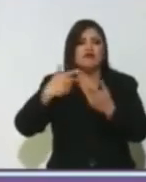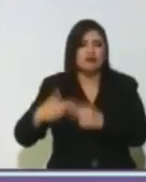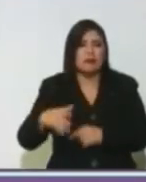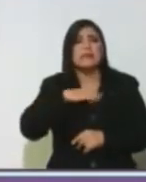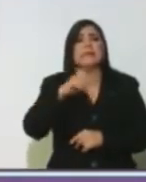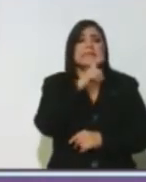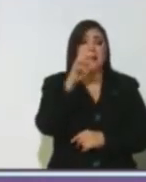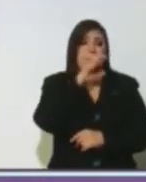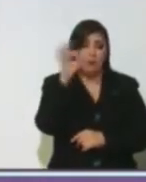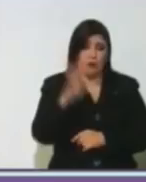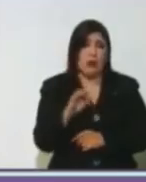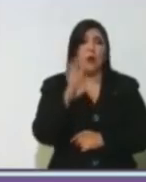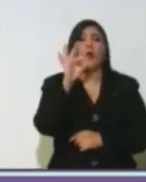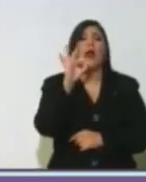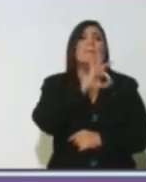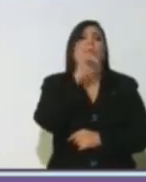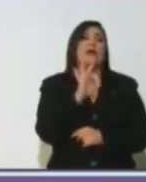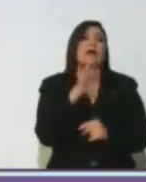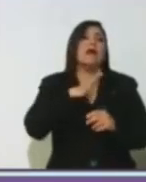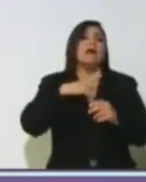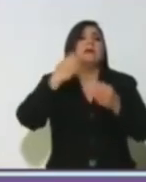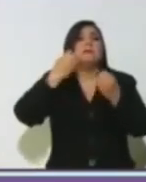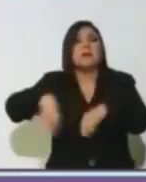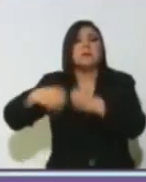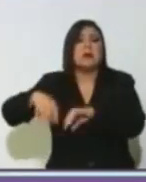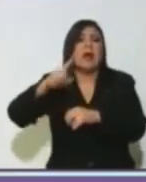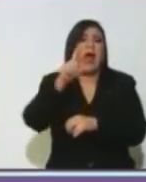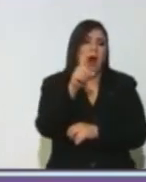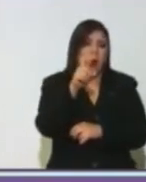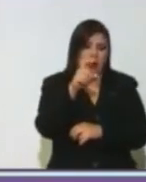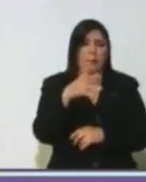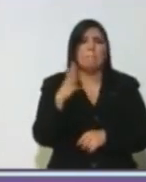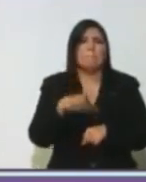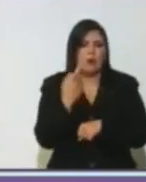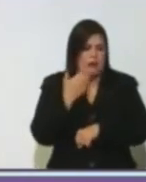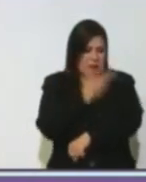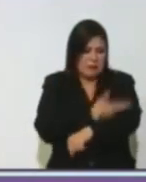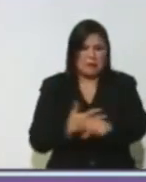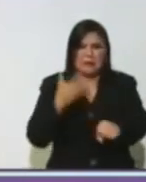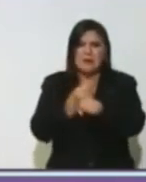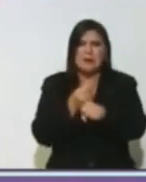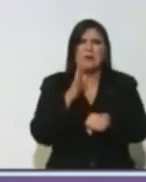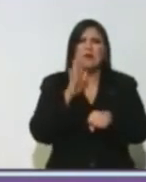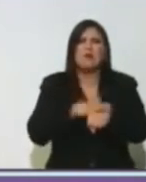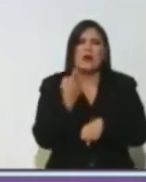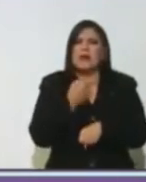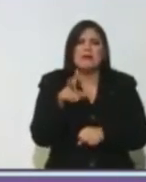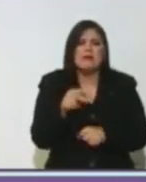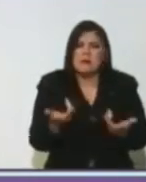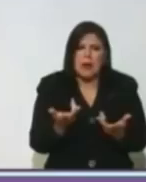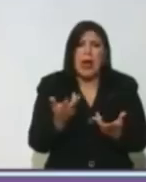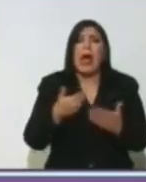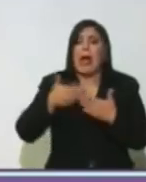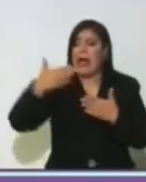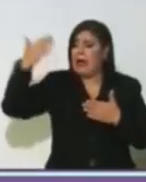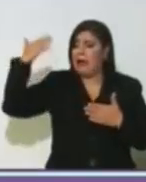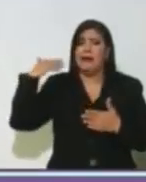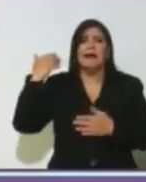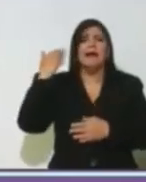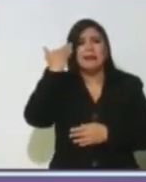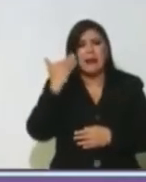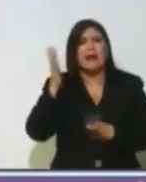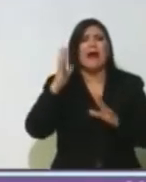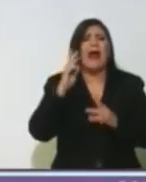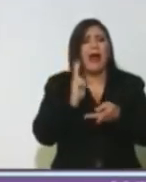40% se pierde en fugas porque no se ha podido resolver el problema desde hace mucho tiempo estamos hablando de esto